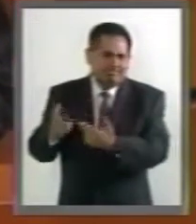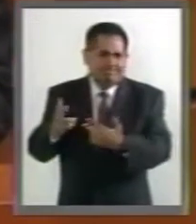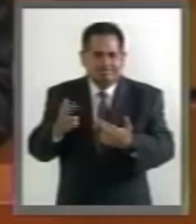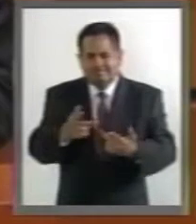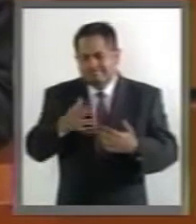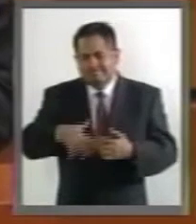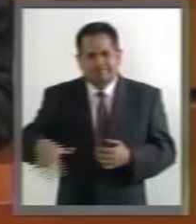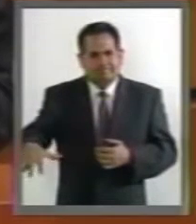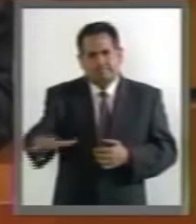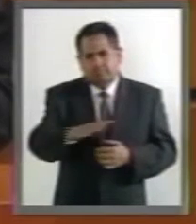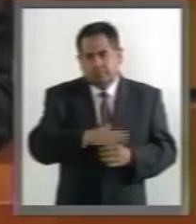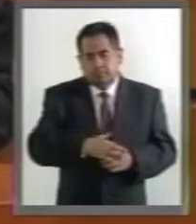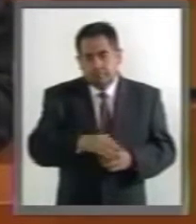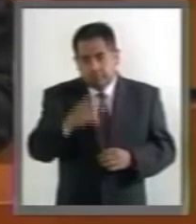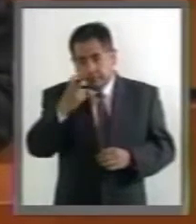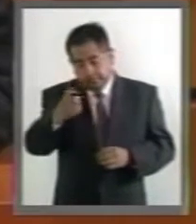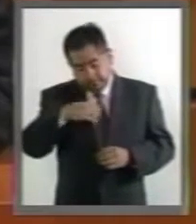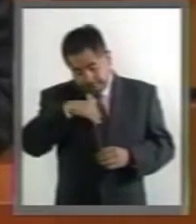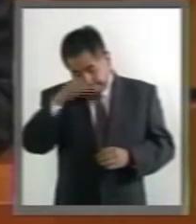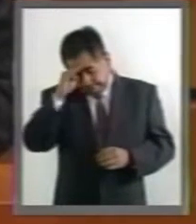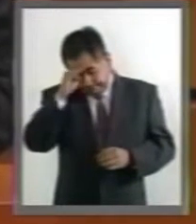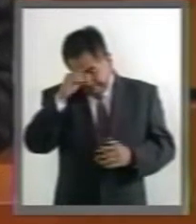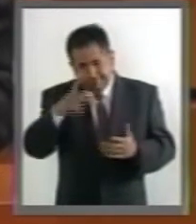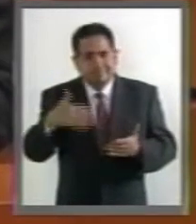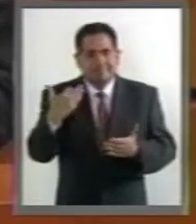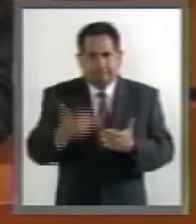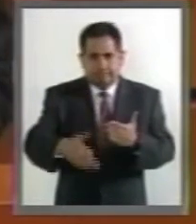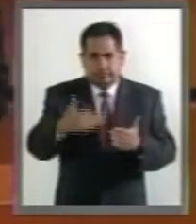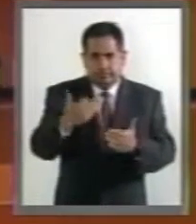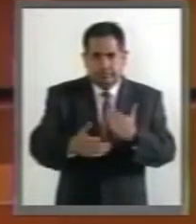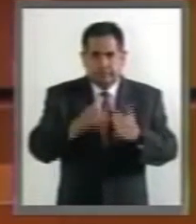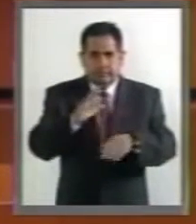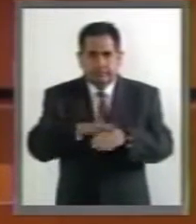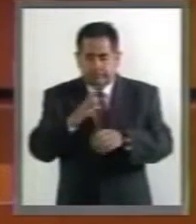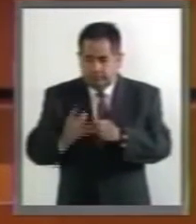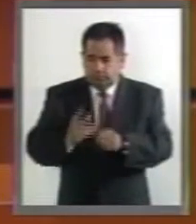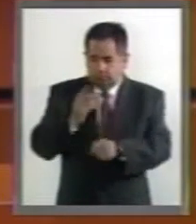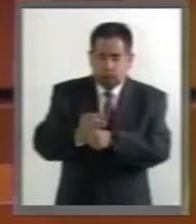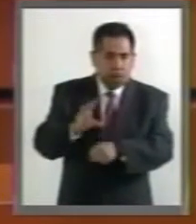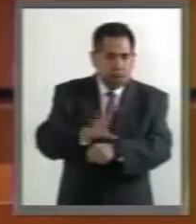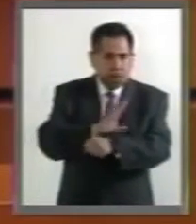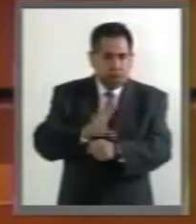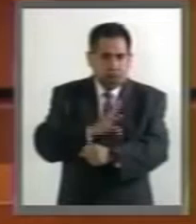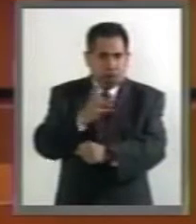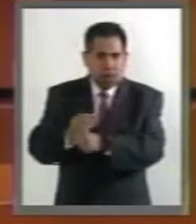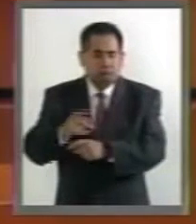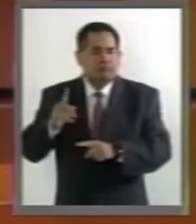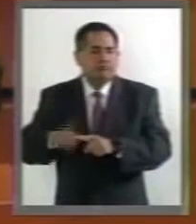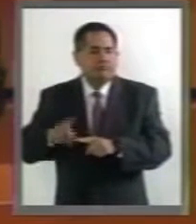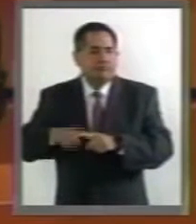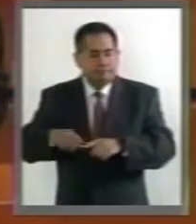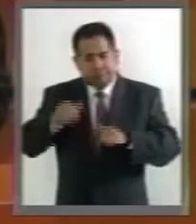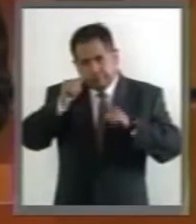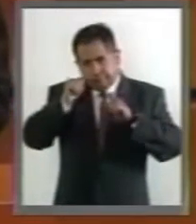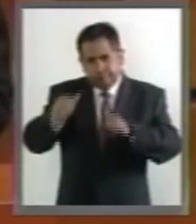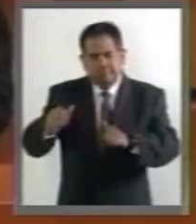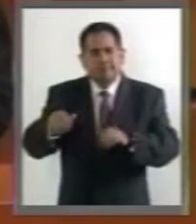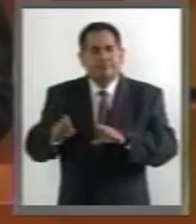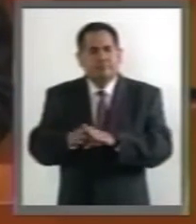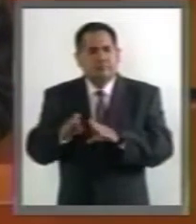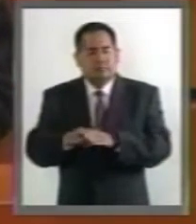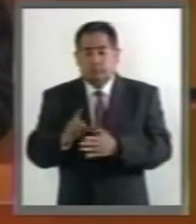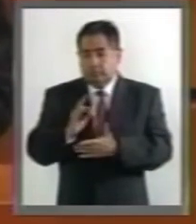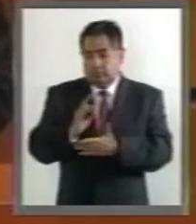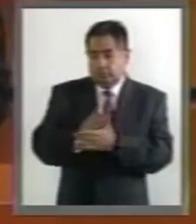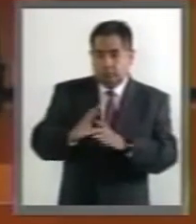ello que se mantiene como un gran pendiente dentro del sector energético la atención y la resolución no